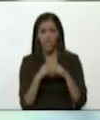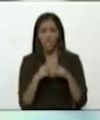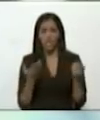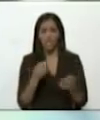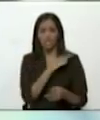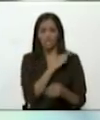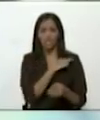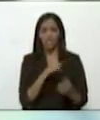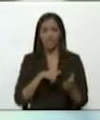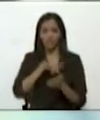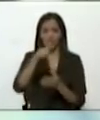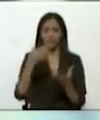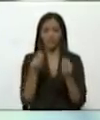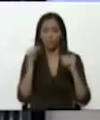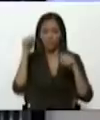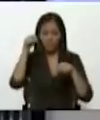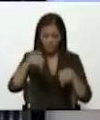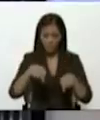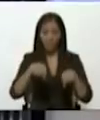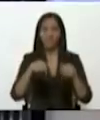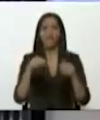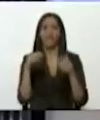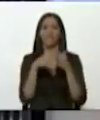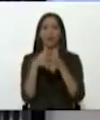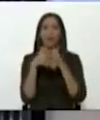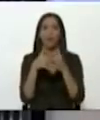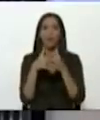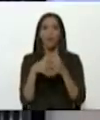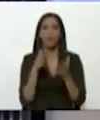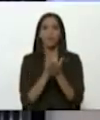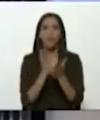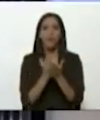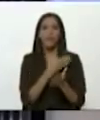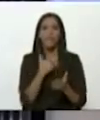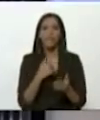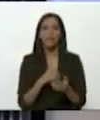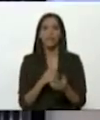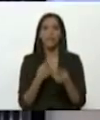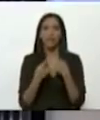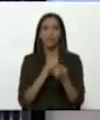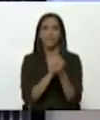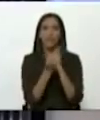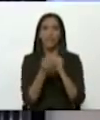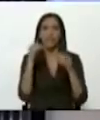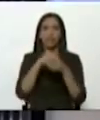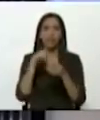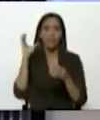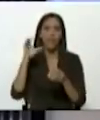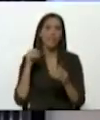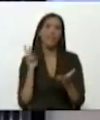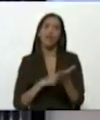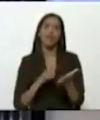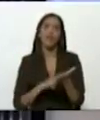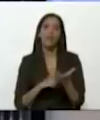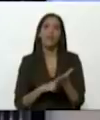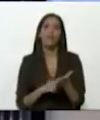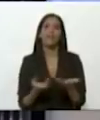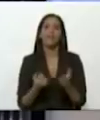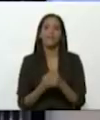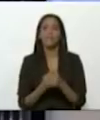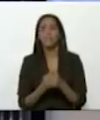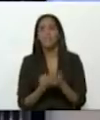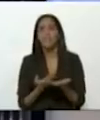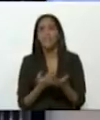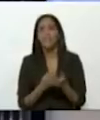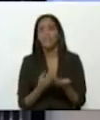mucho tiempo acá en los Estados Unidos. Siempre ha querido que las cosas cambien dentro del país. Y la verdad es que, bueno, que esté implicado